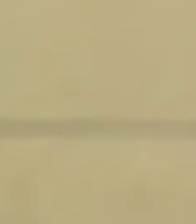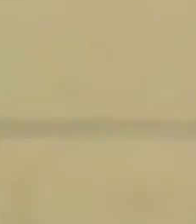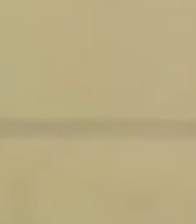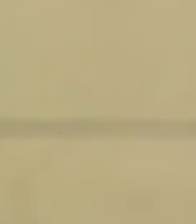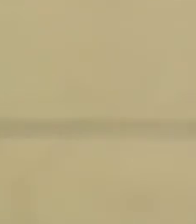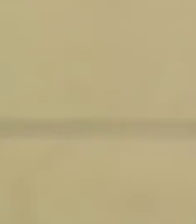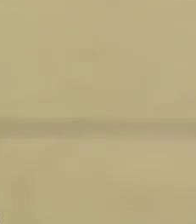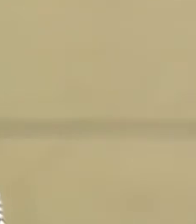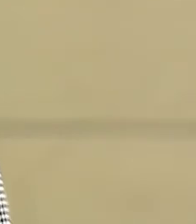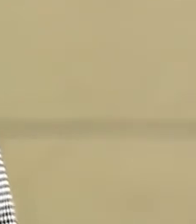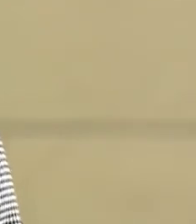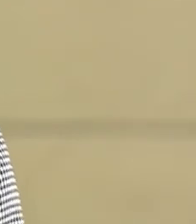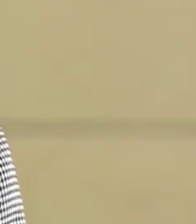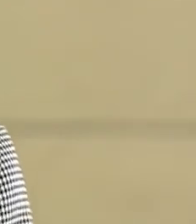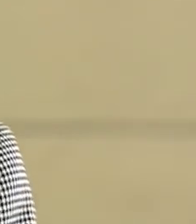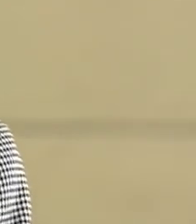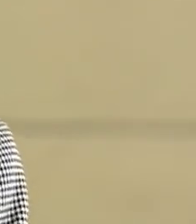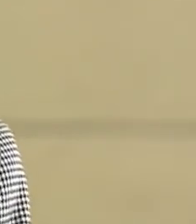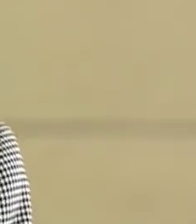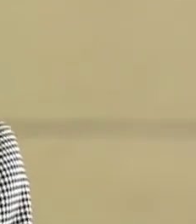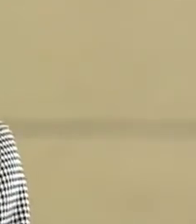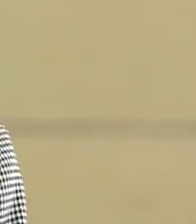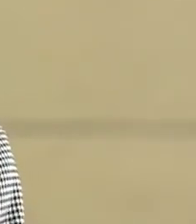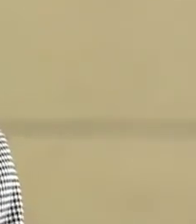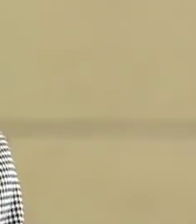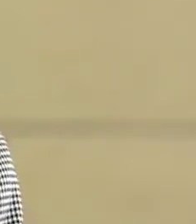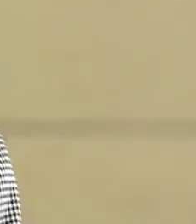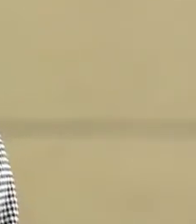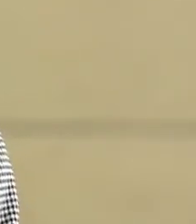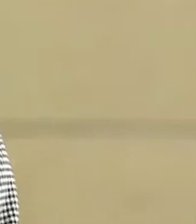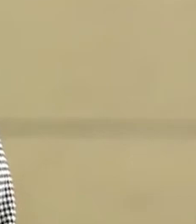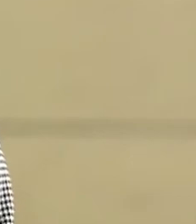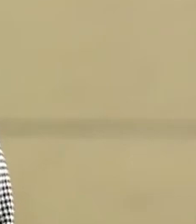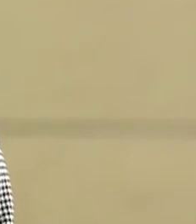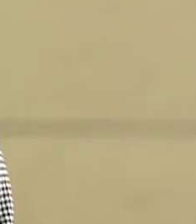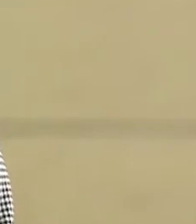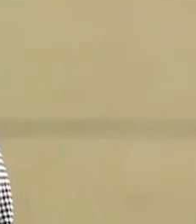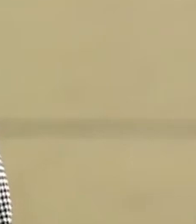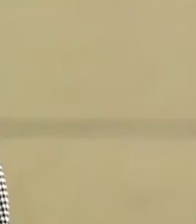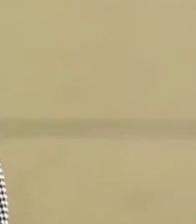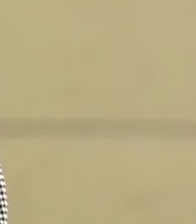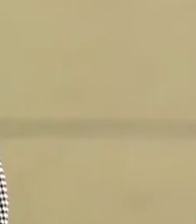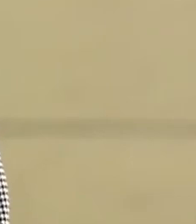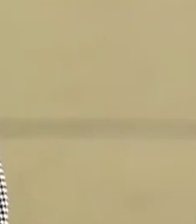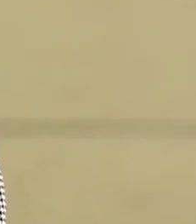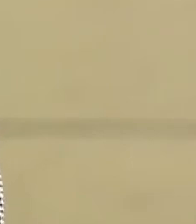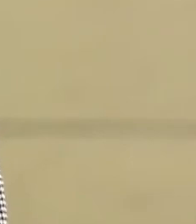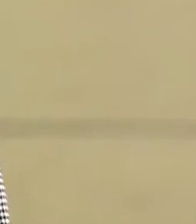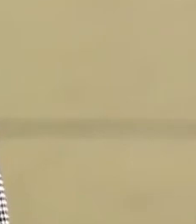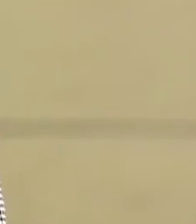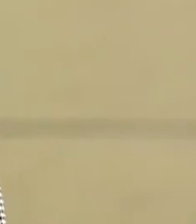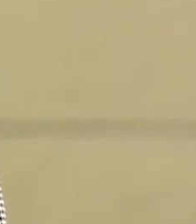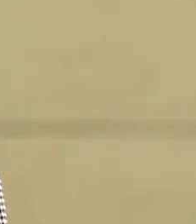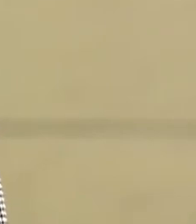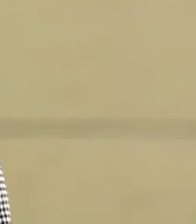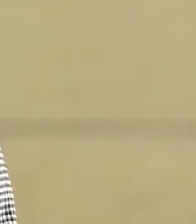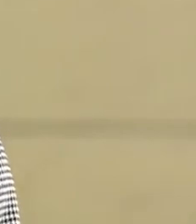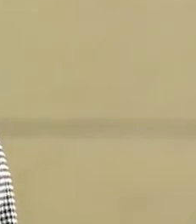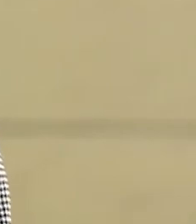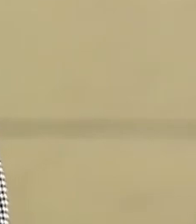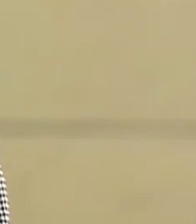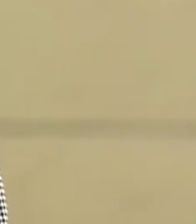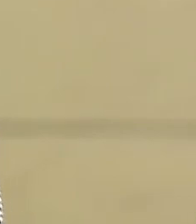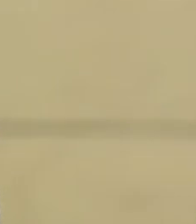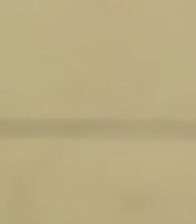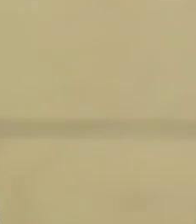de esta o cualquier otra naturaleza lleguen a todo el territorio nacional, y si hay limitaciones legales o reglamentarias que se opongan al